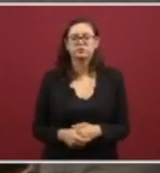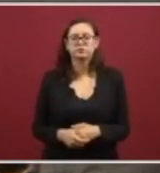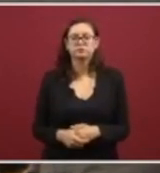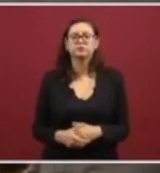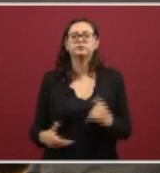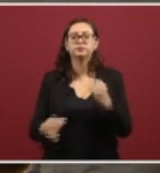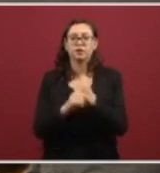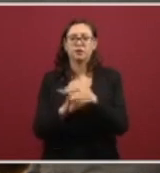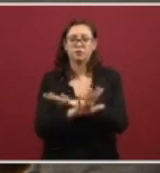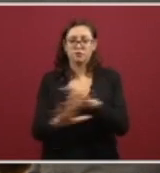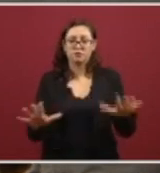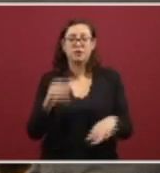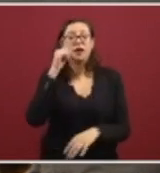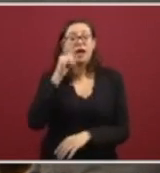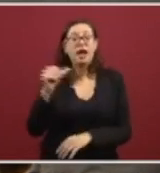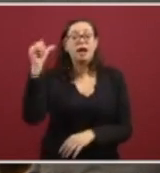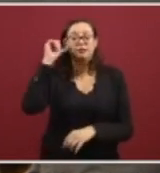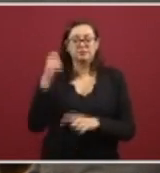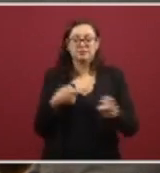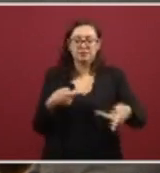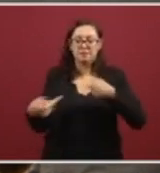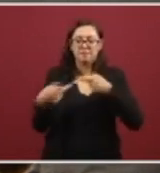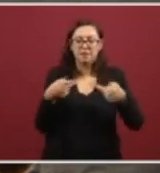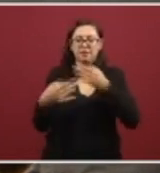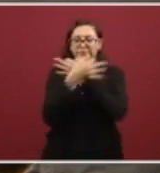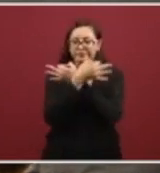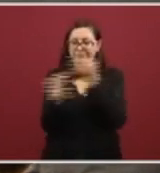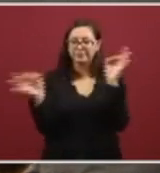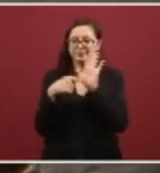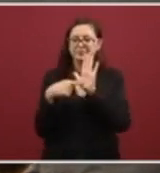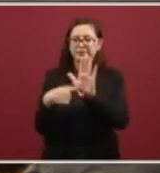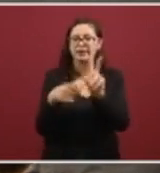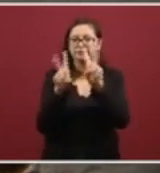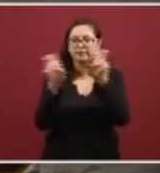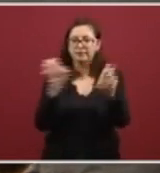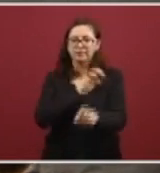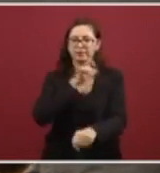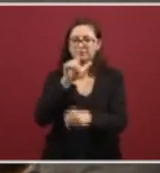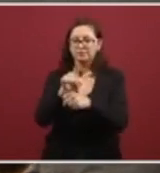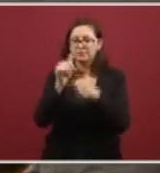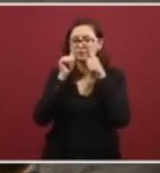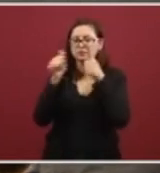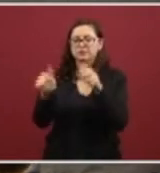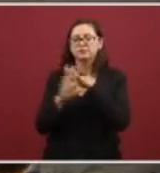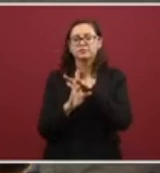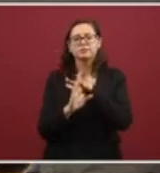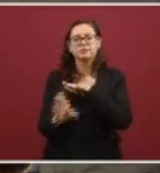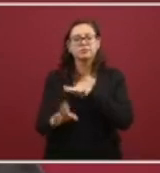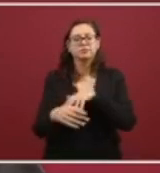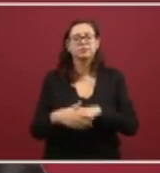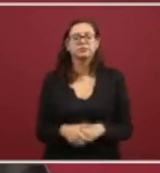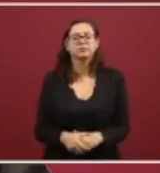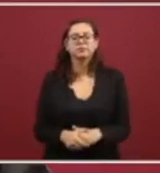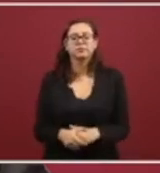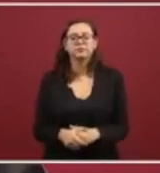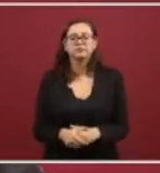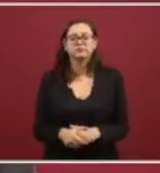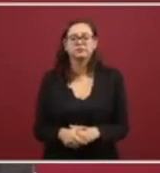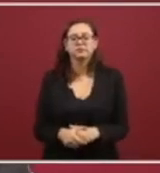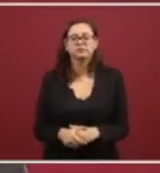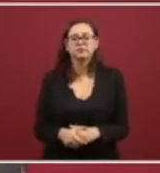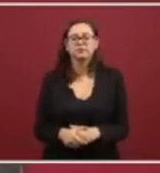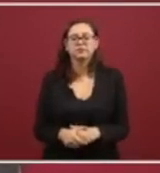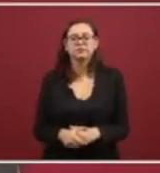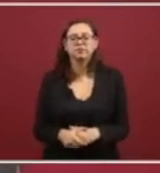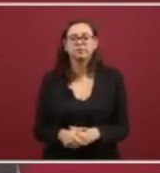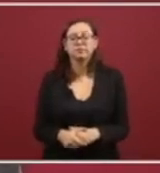se anunció el día de ayer, o plan especial para la migración, el día de ayer se tuvo la